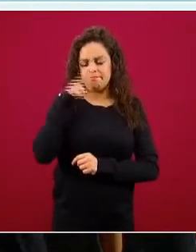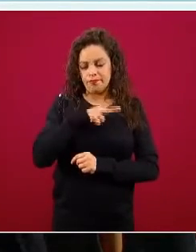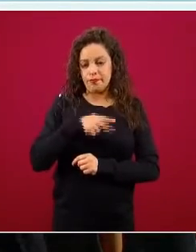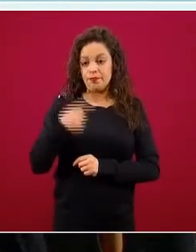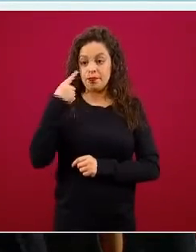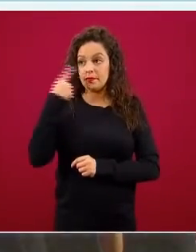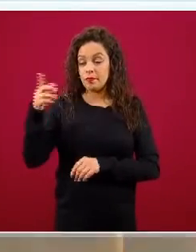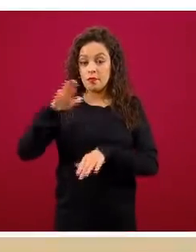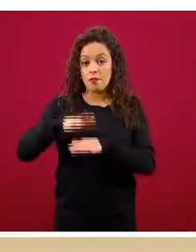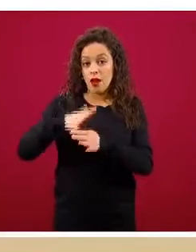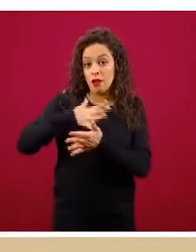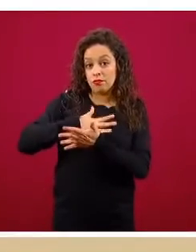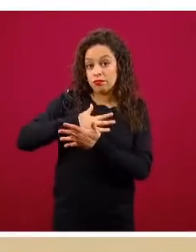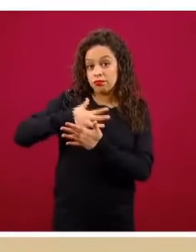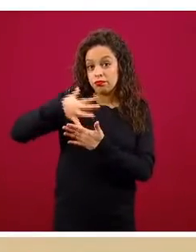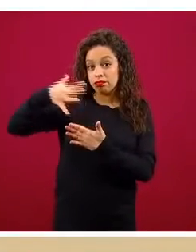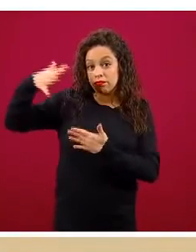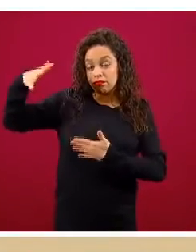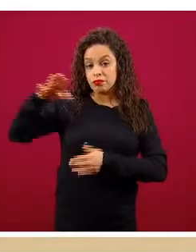mayoría,